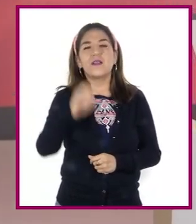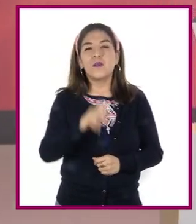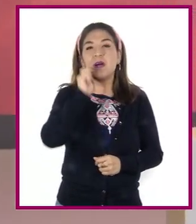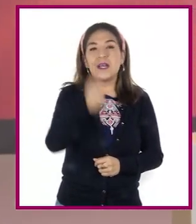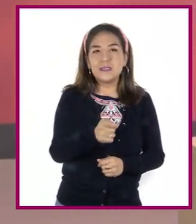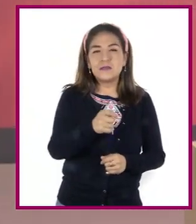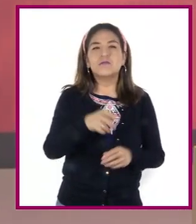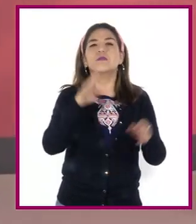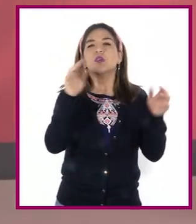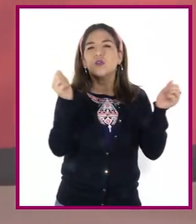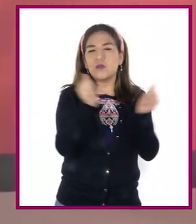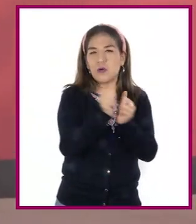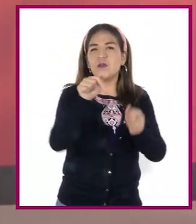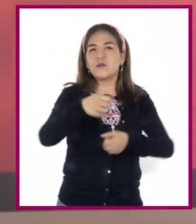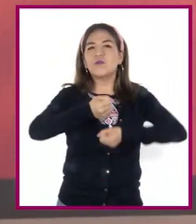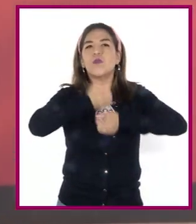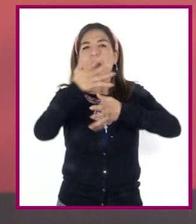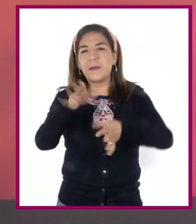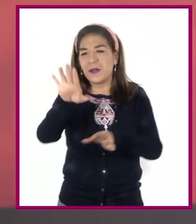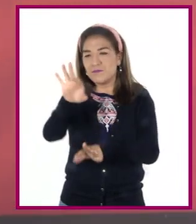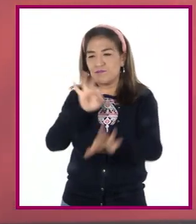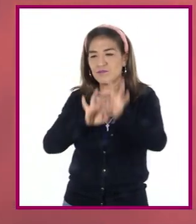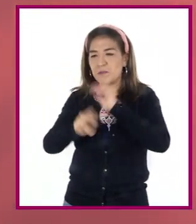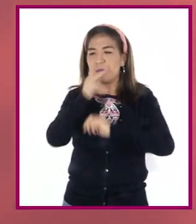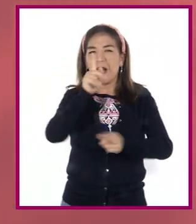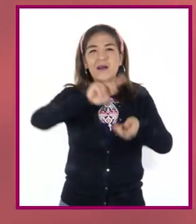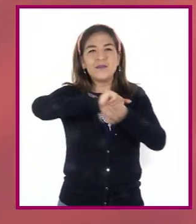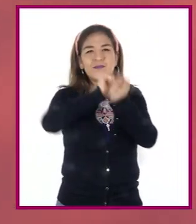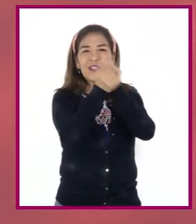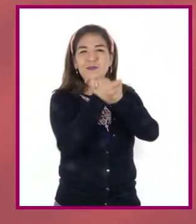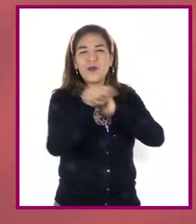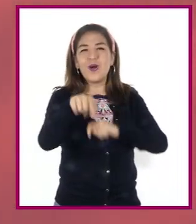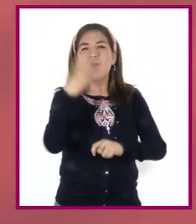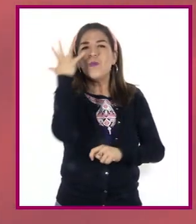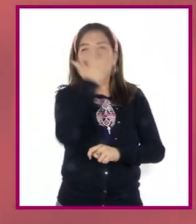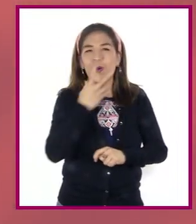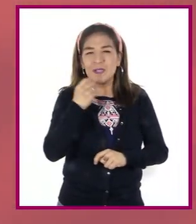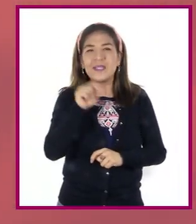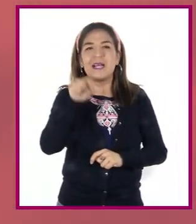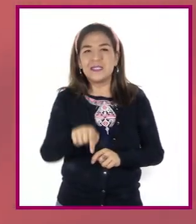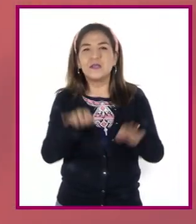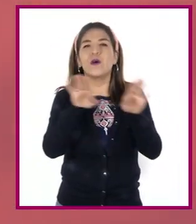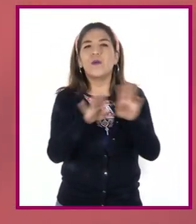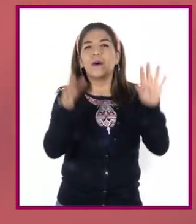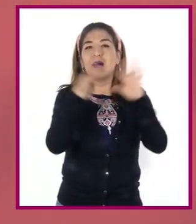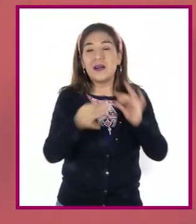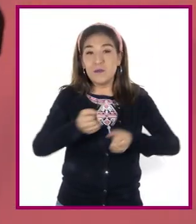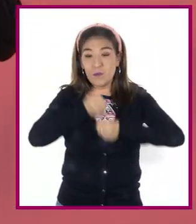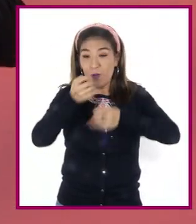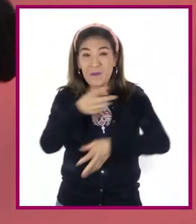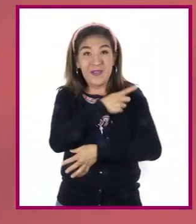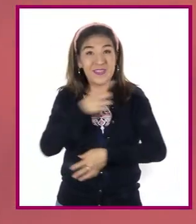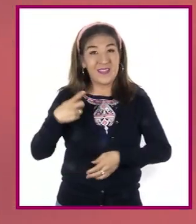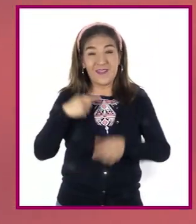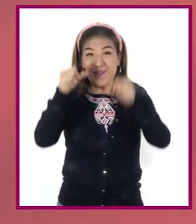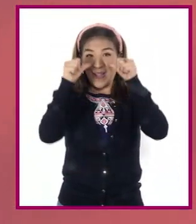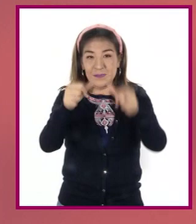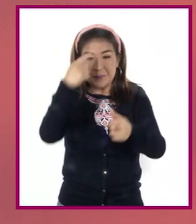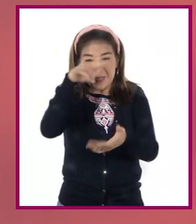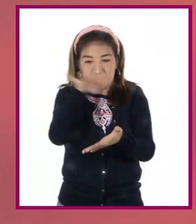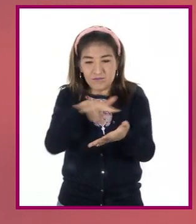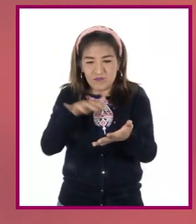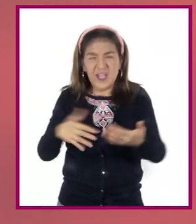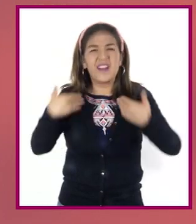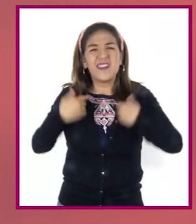se alimentan las y los poetas para construir sus textos y los lectores debemos poner mucha atención para entender